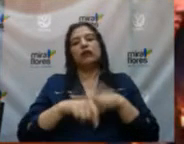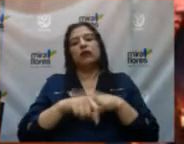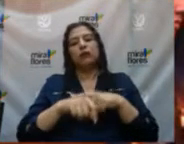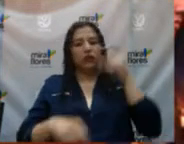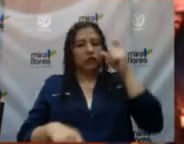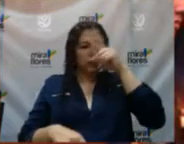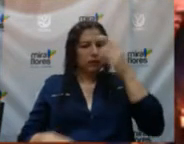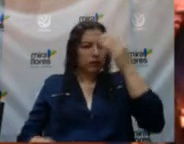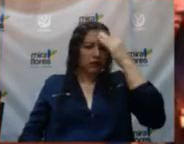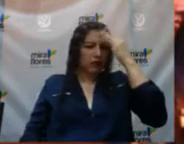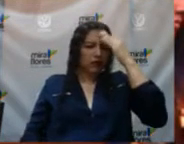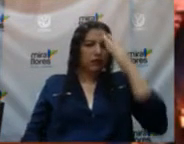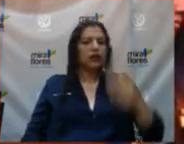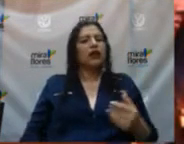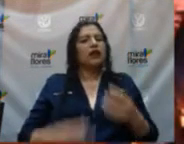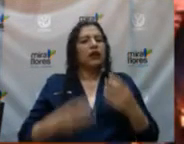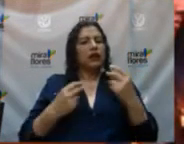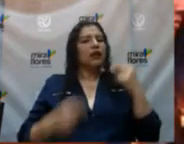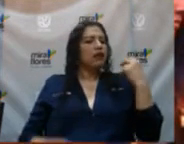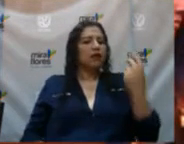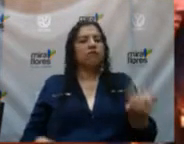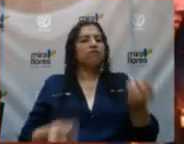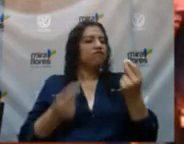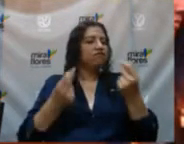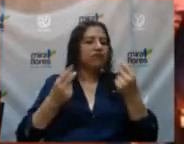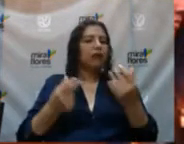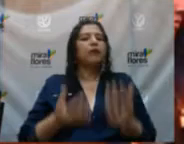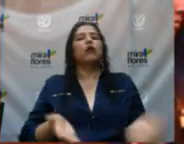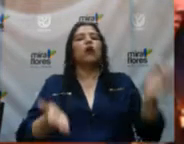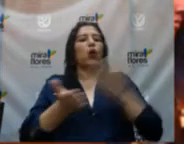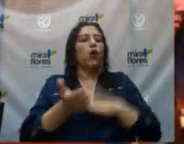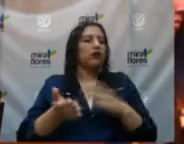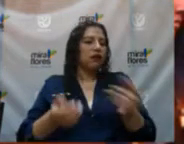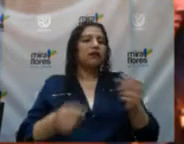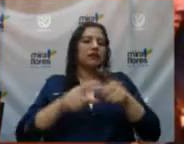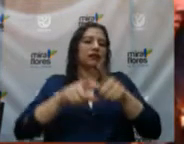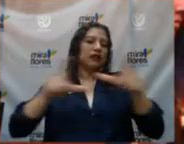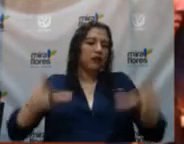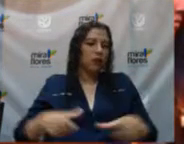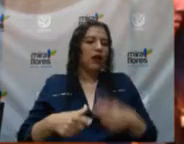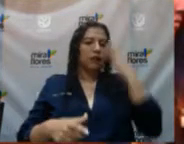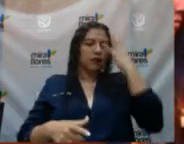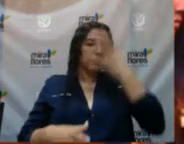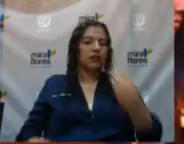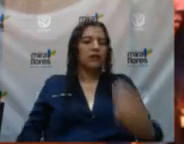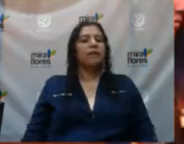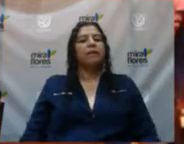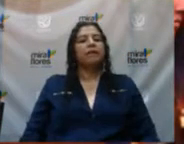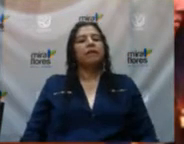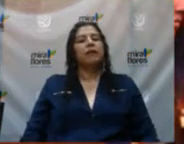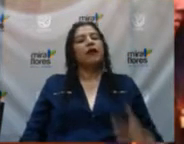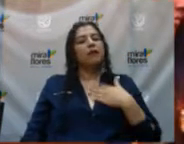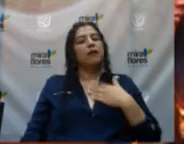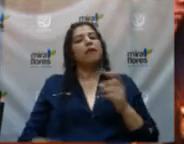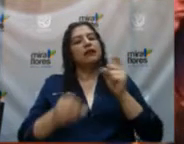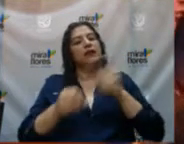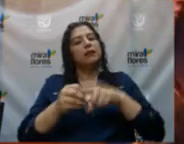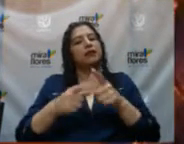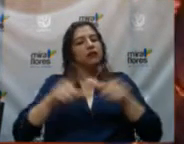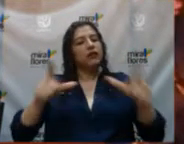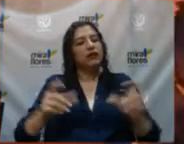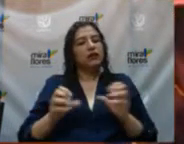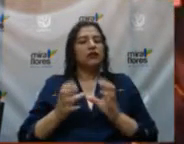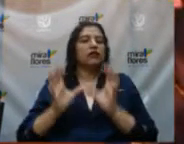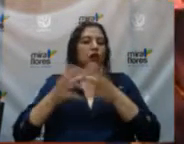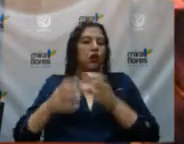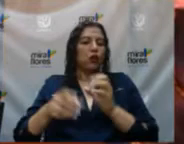pero estamos seguros que pronto volverá a ser el mismo atractivo turístico de siempre. A través de mi participación en las diferentes